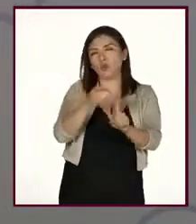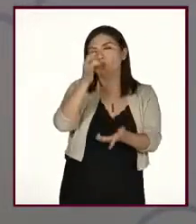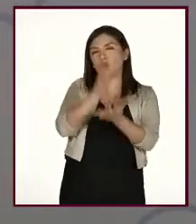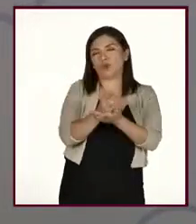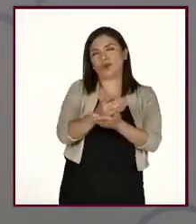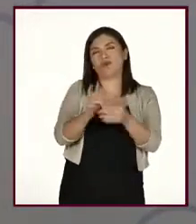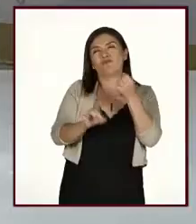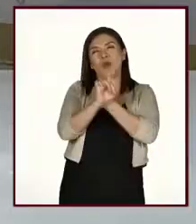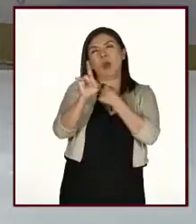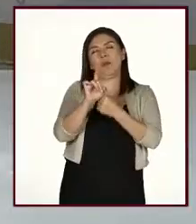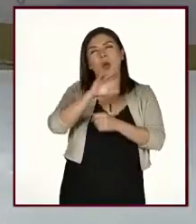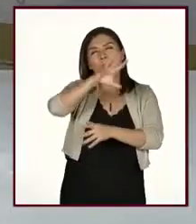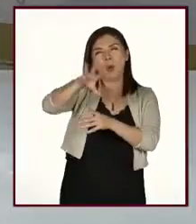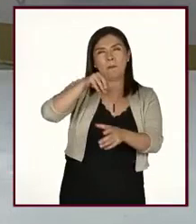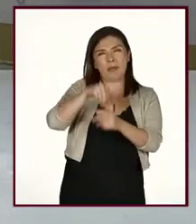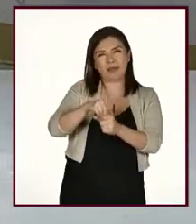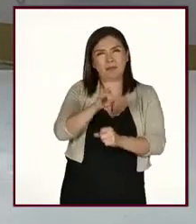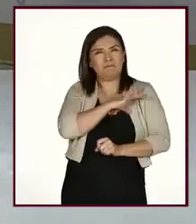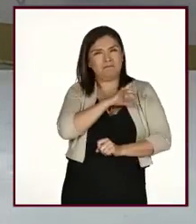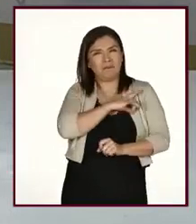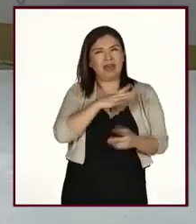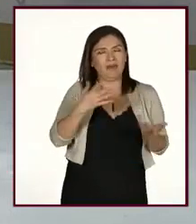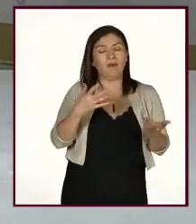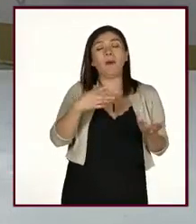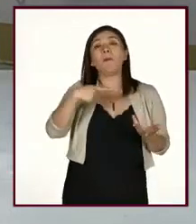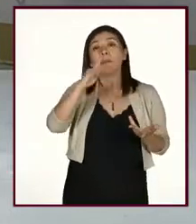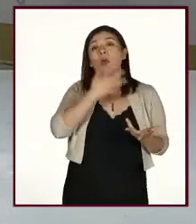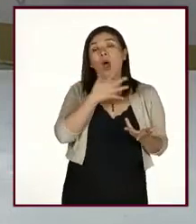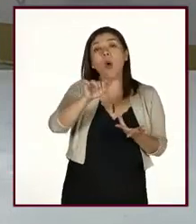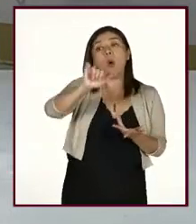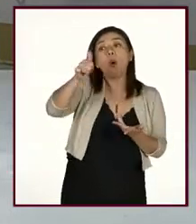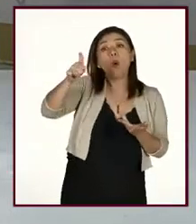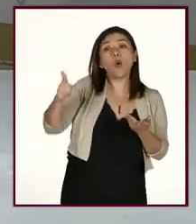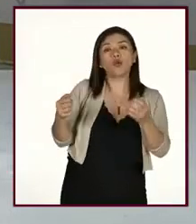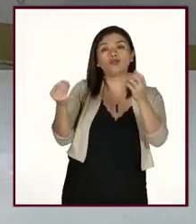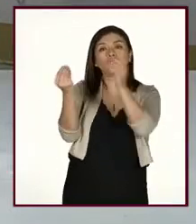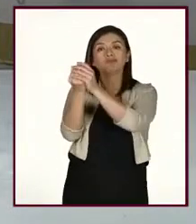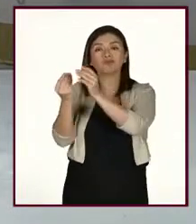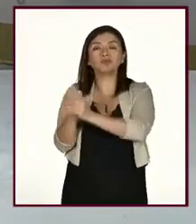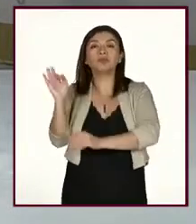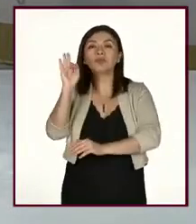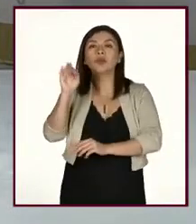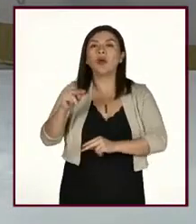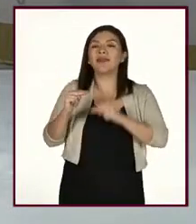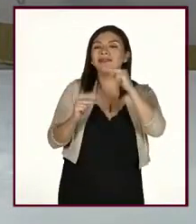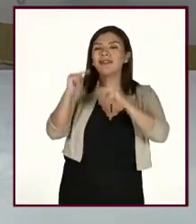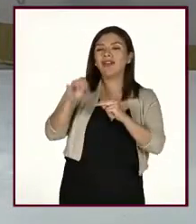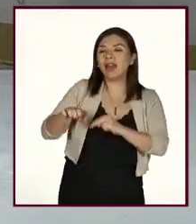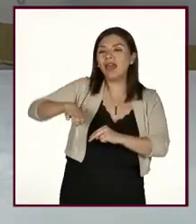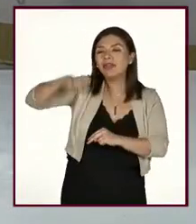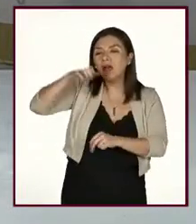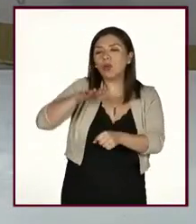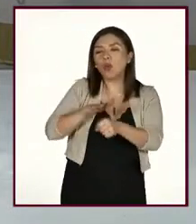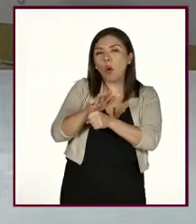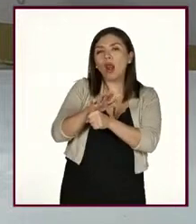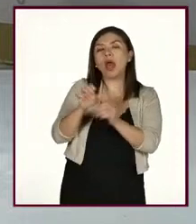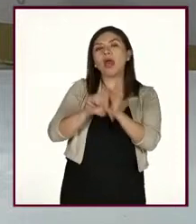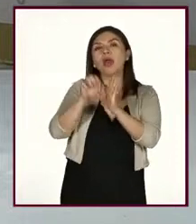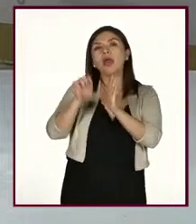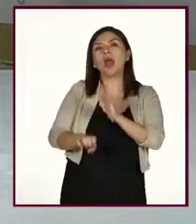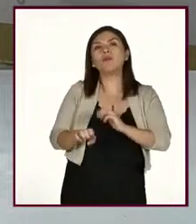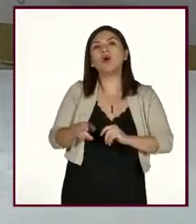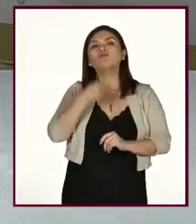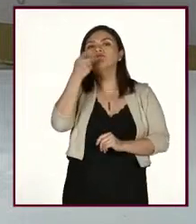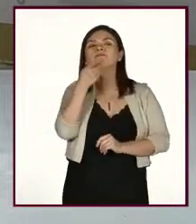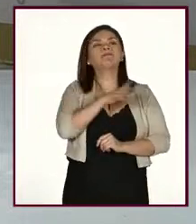generalizada, pero hay ciertos trastornos que sí pueden presentarse en ciertas etapas. Hay otros trastornos como mutismo selectivo,